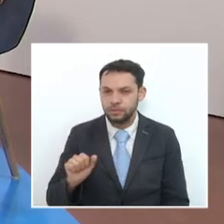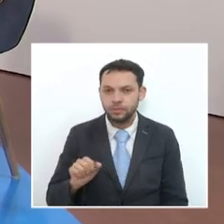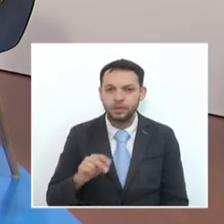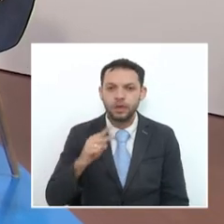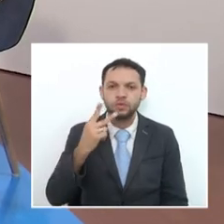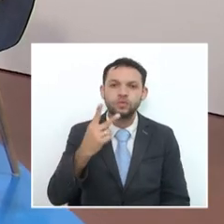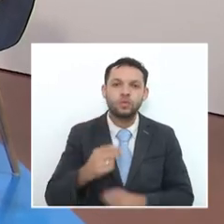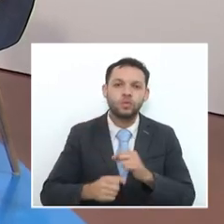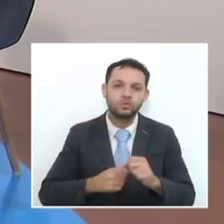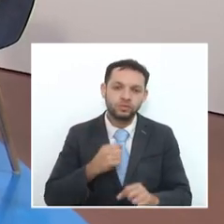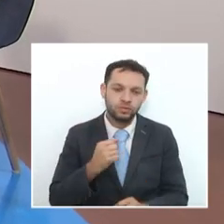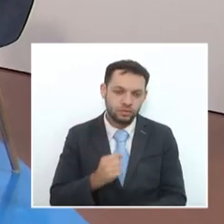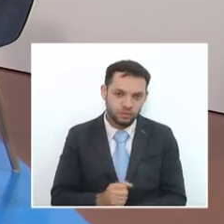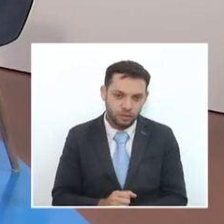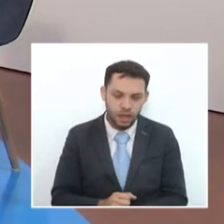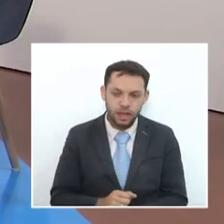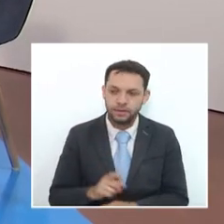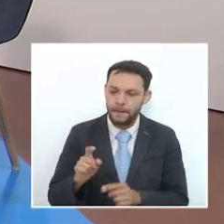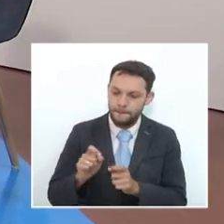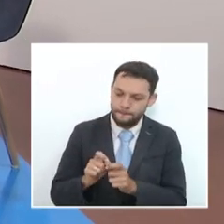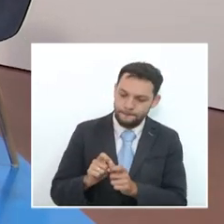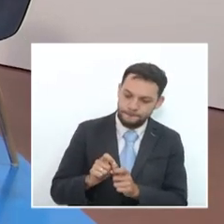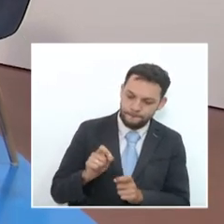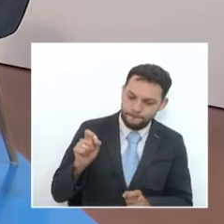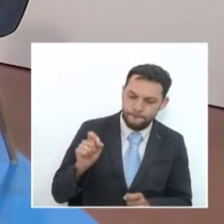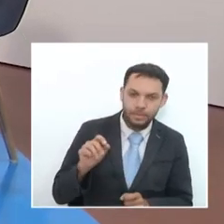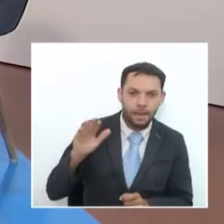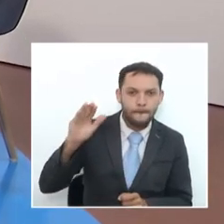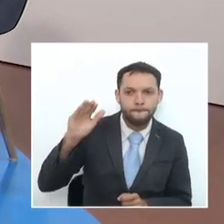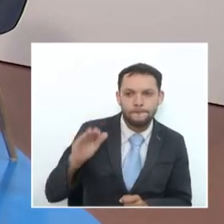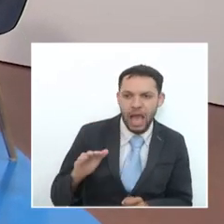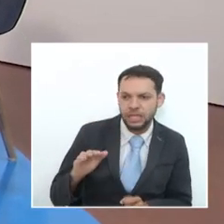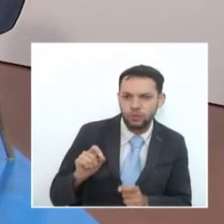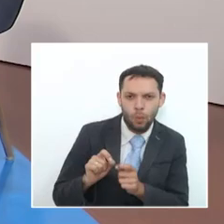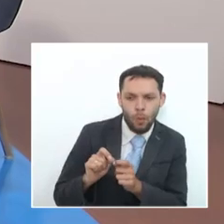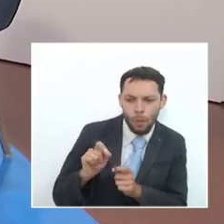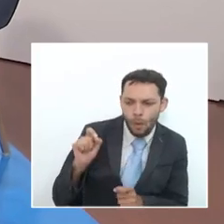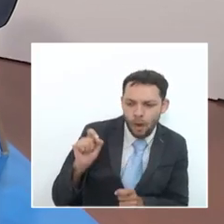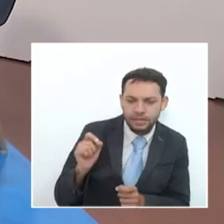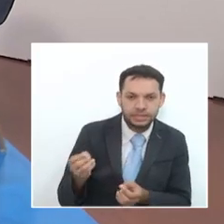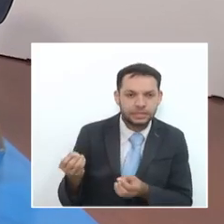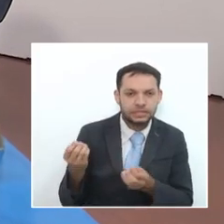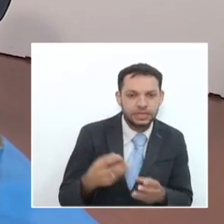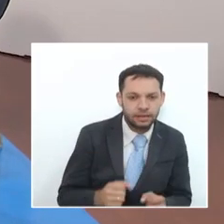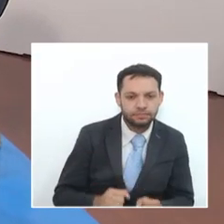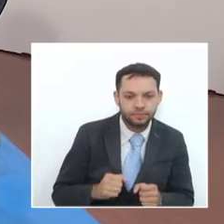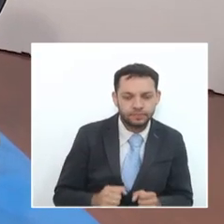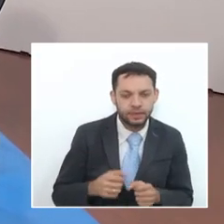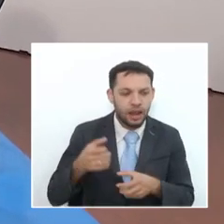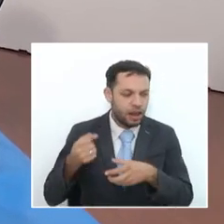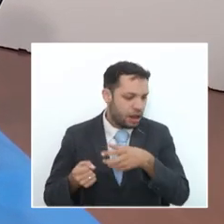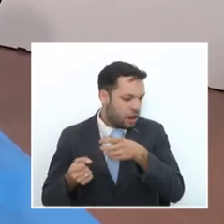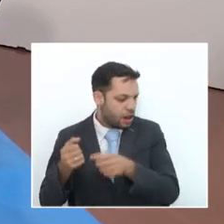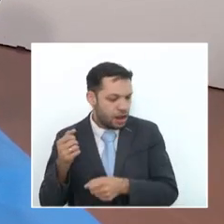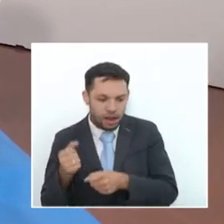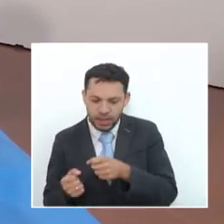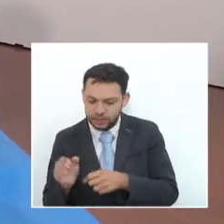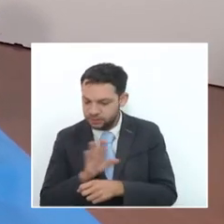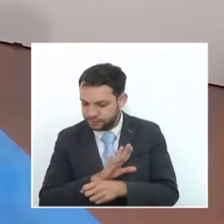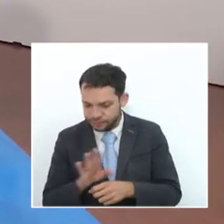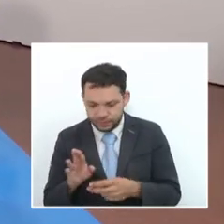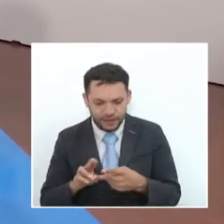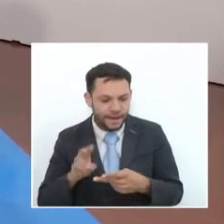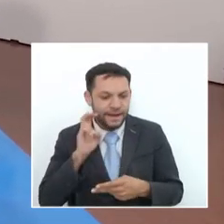de estatura, está en la línea más baja de la curva. ¿Qué suplemento puedo darle? No le doy lácteos, ni carnes rojas,